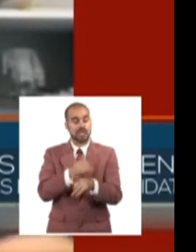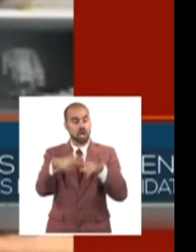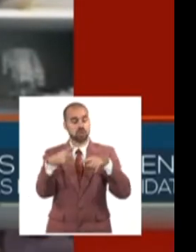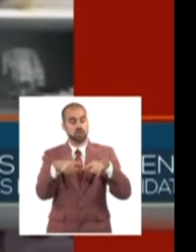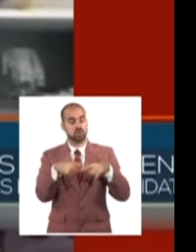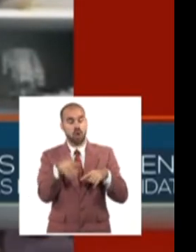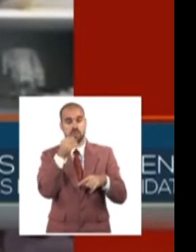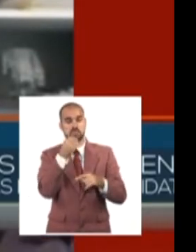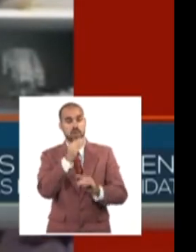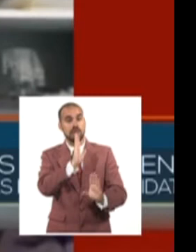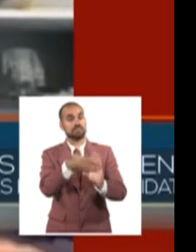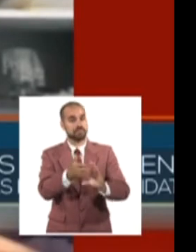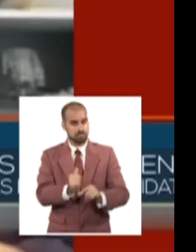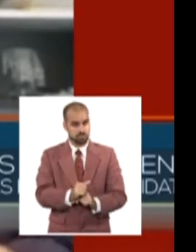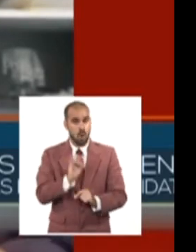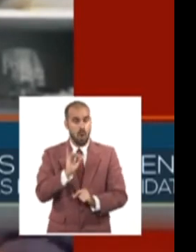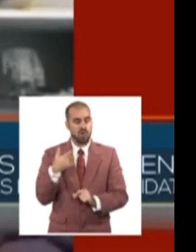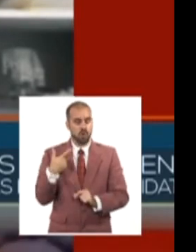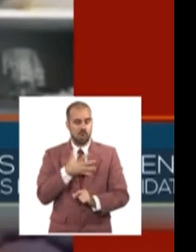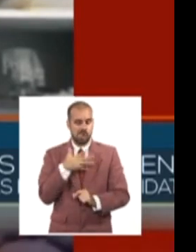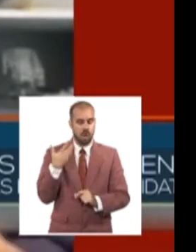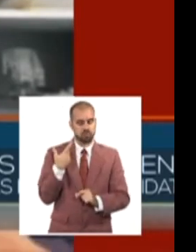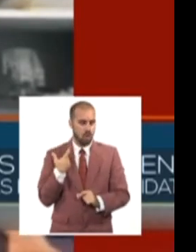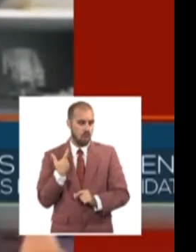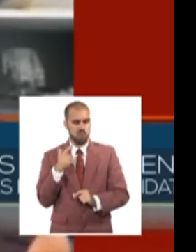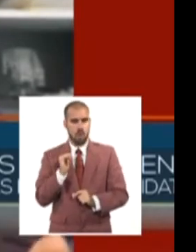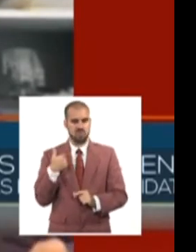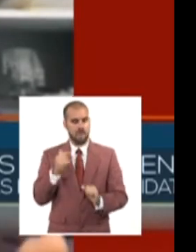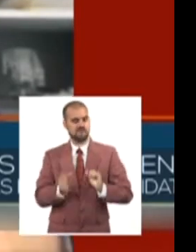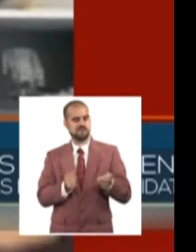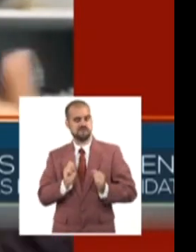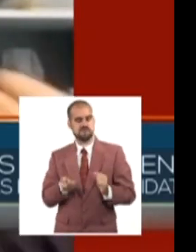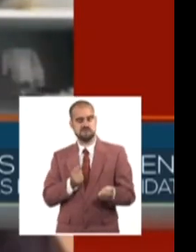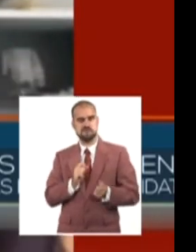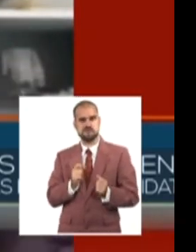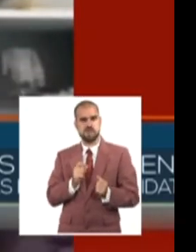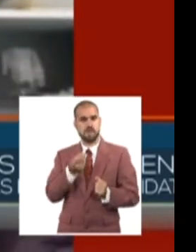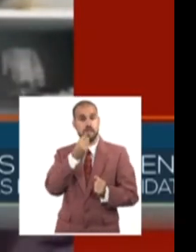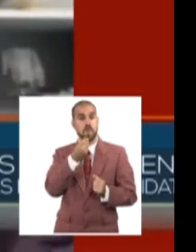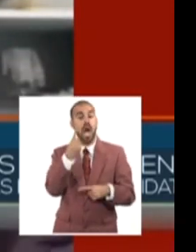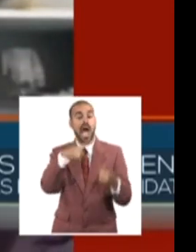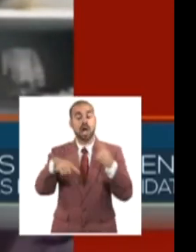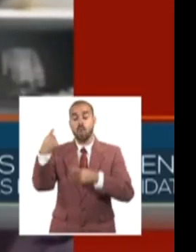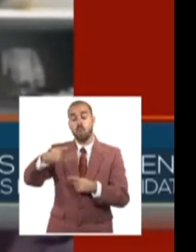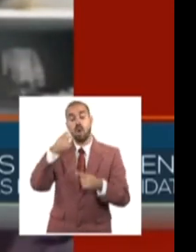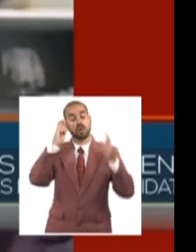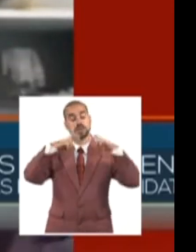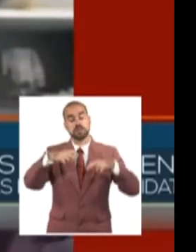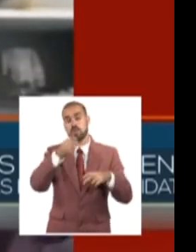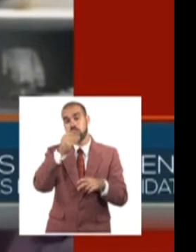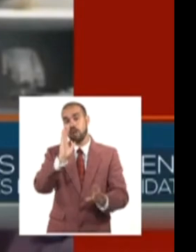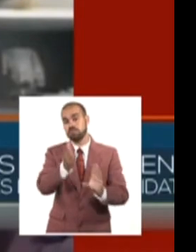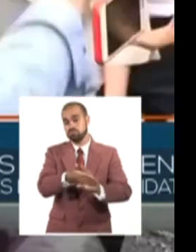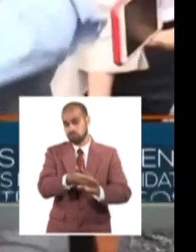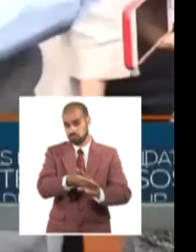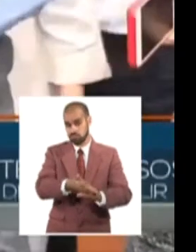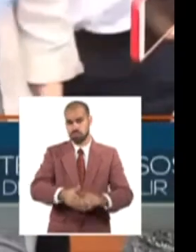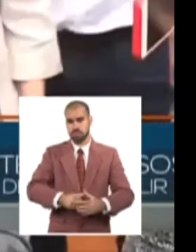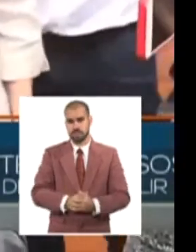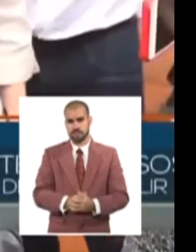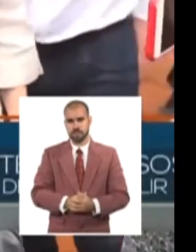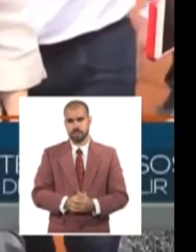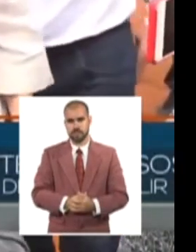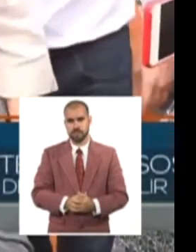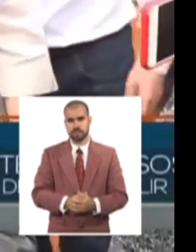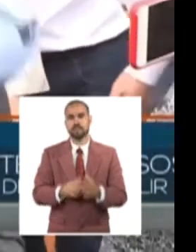un tema de abuso de poder económico o político que pueda generar una investigación judicial el principal oponente de bolsonaro en la